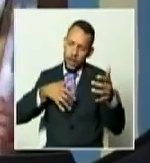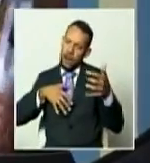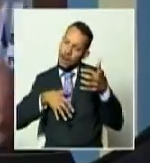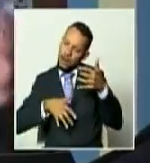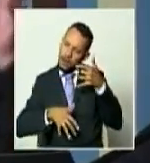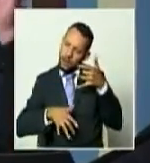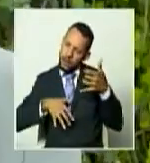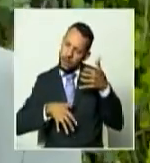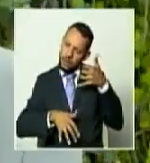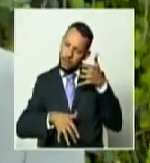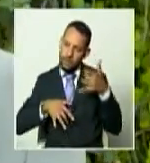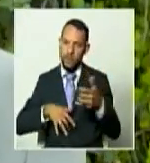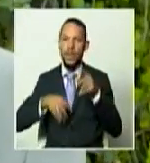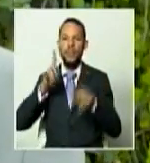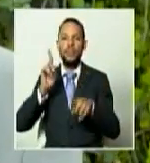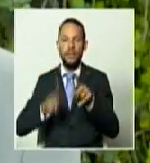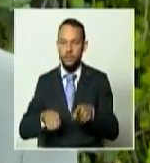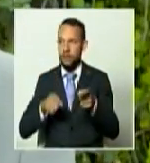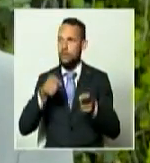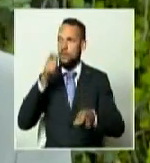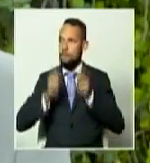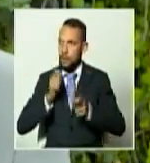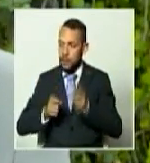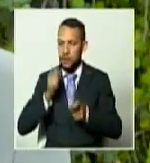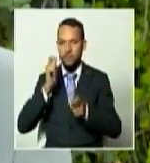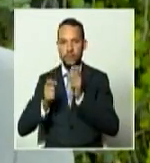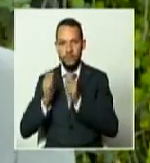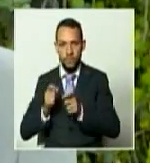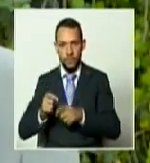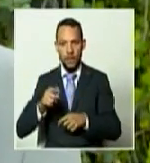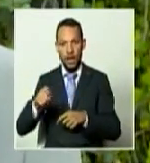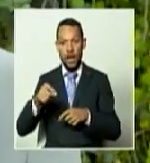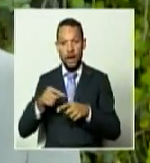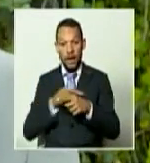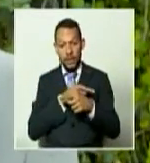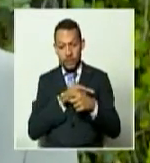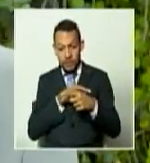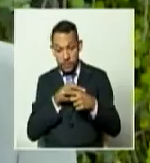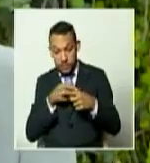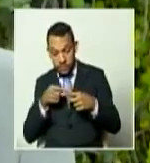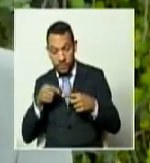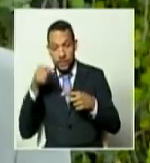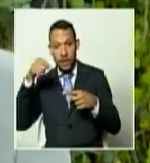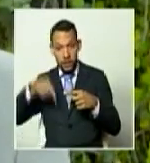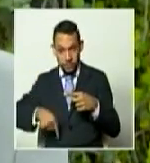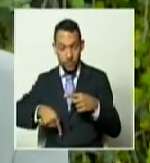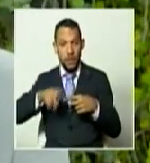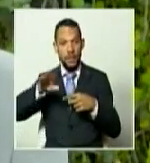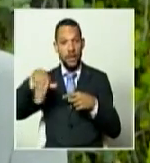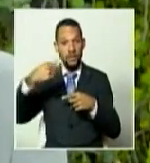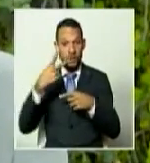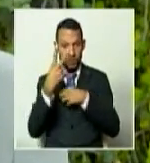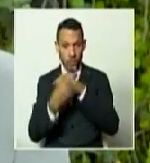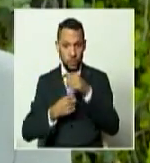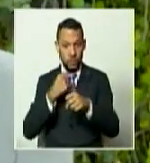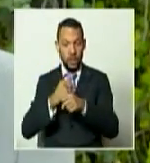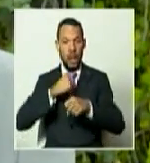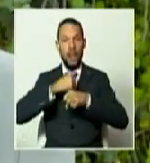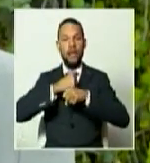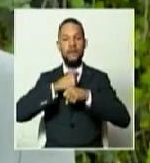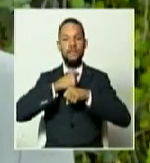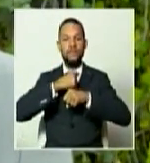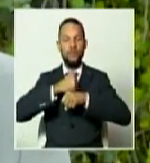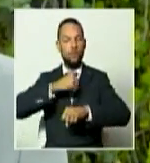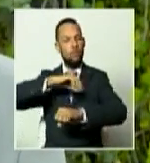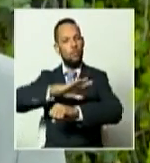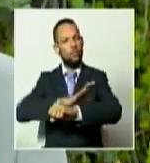y Papayeras. Villa María este fin de semana se viste de fiesta. Sale a la luz después de 2 años de trabajo el Festival de